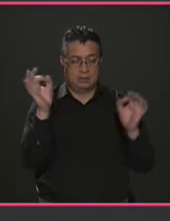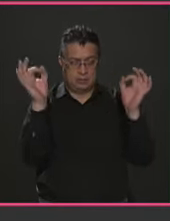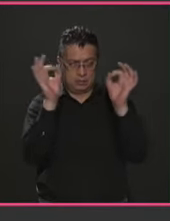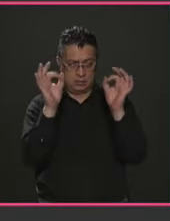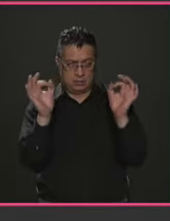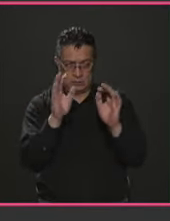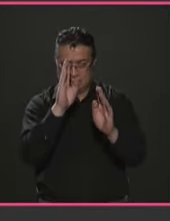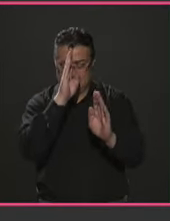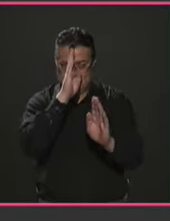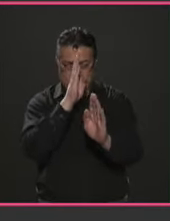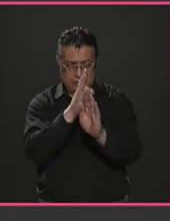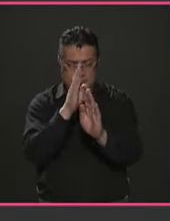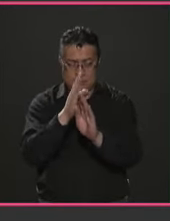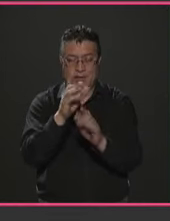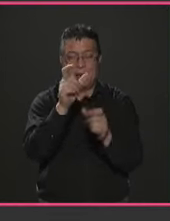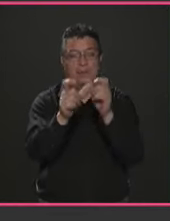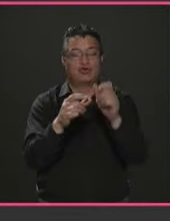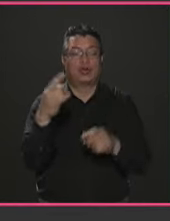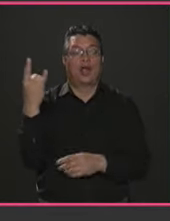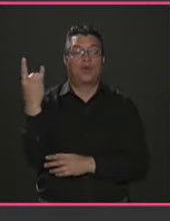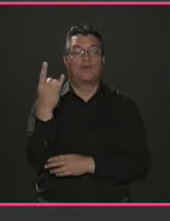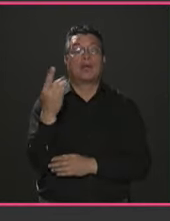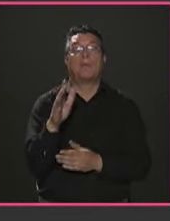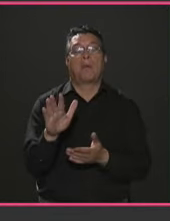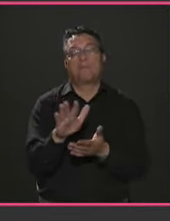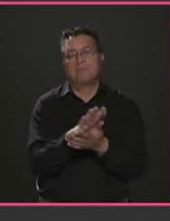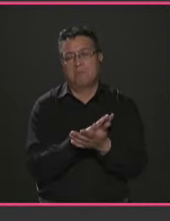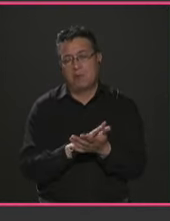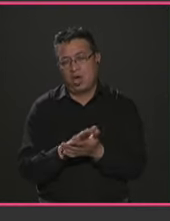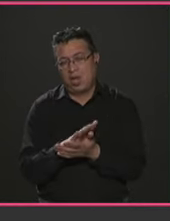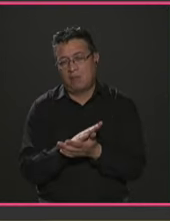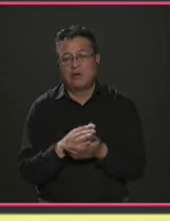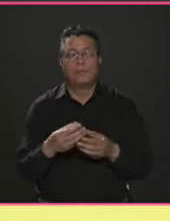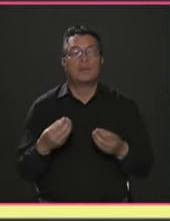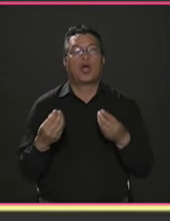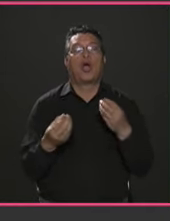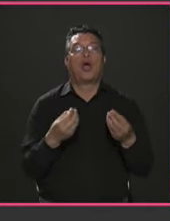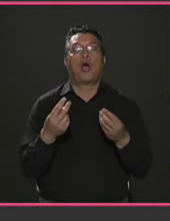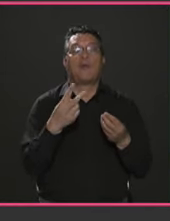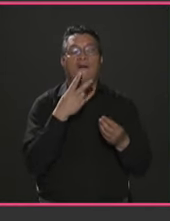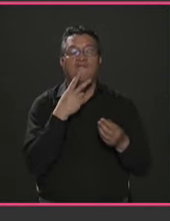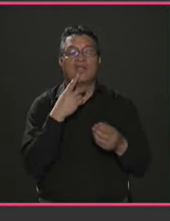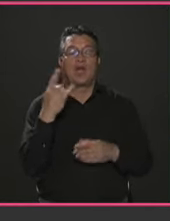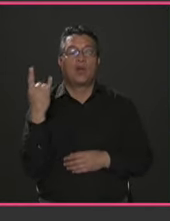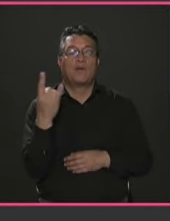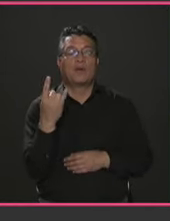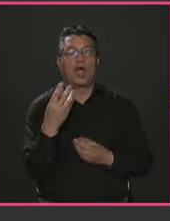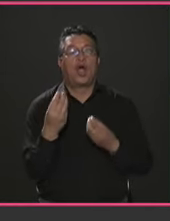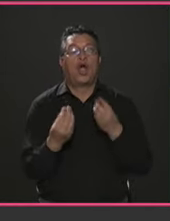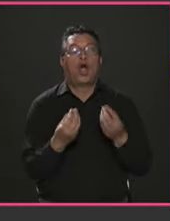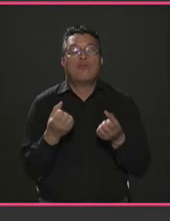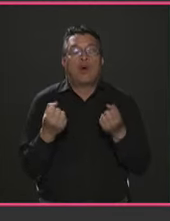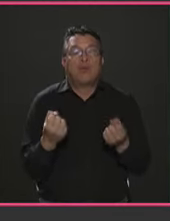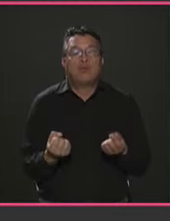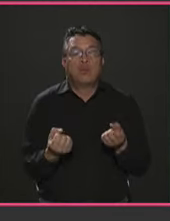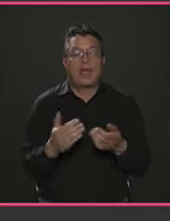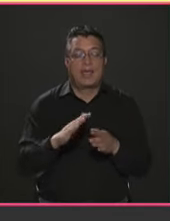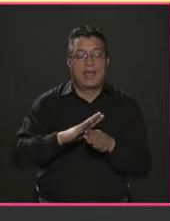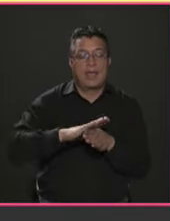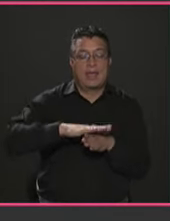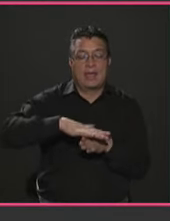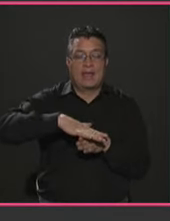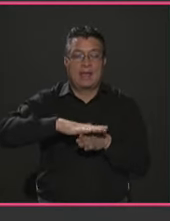dirigidas a la población Universitaria Como por ejemplo Cómo es la via Universitaria Cómo puedo balancear mi